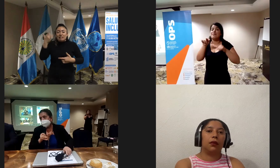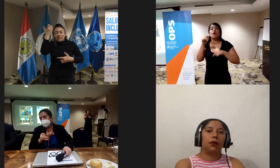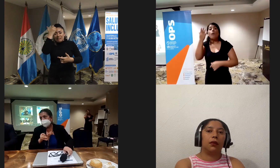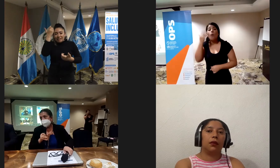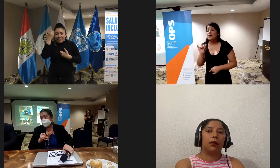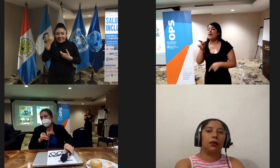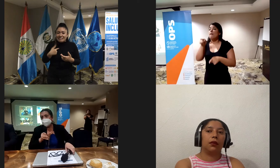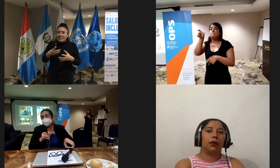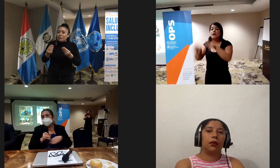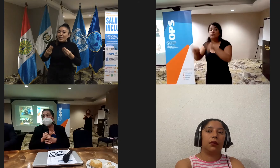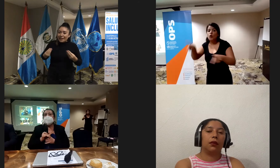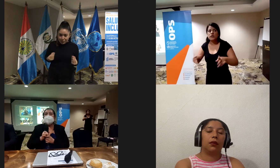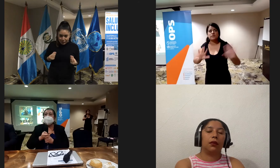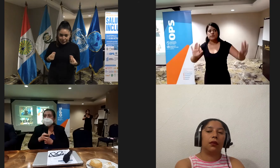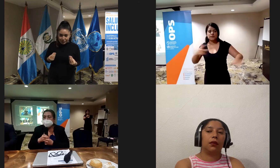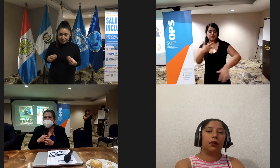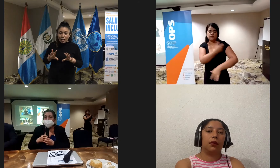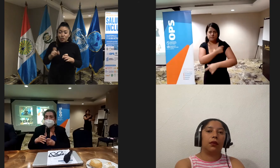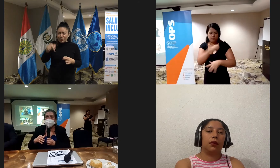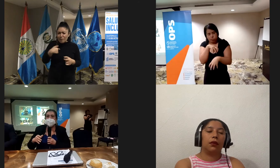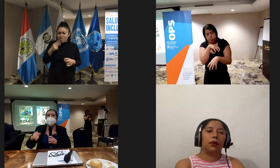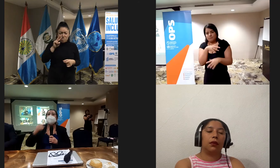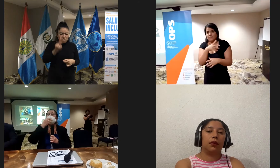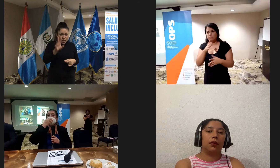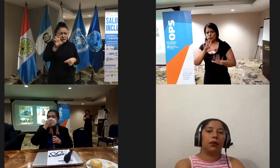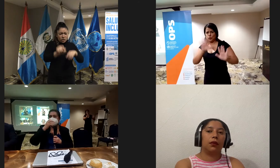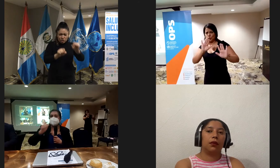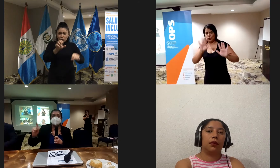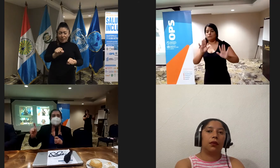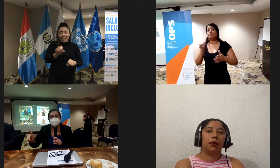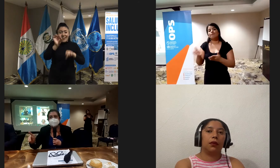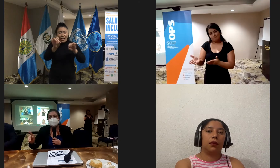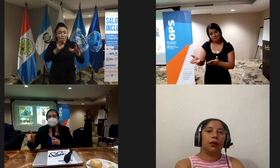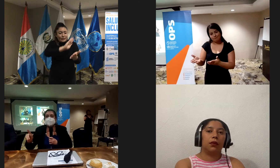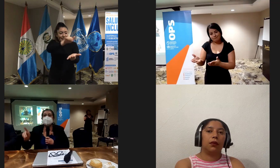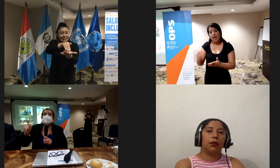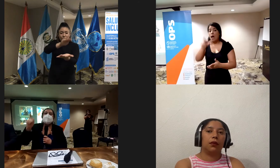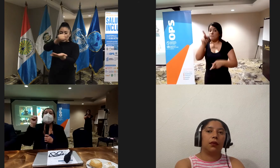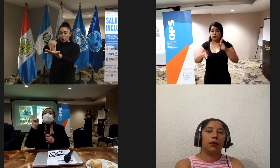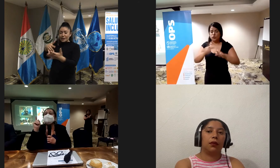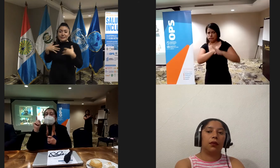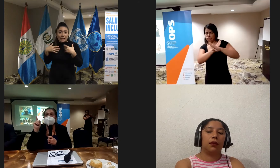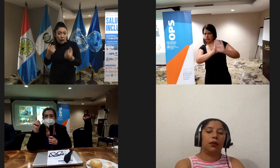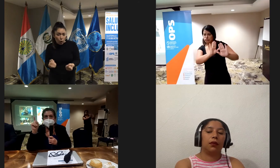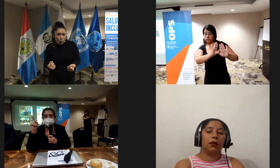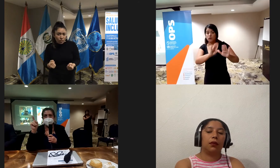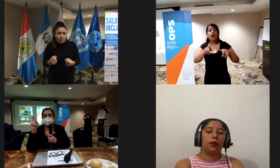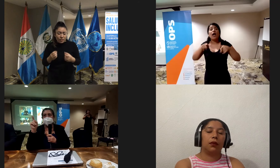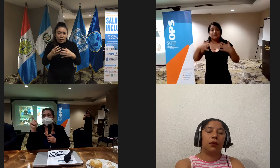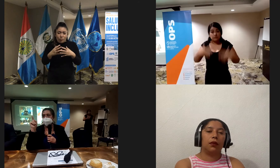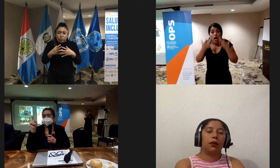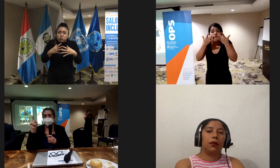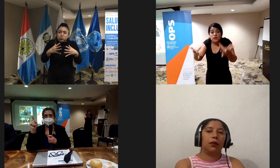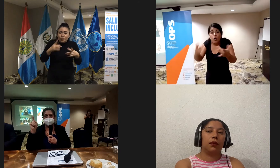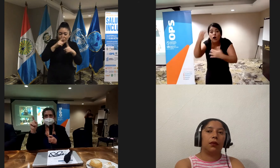dan. Entonces, hemos visto en los sectores de salud el hinchamiento en